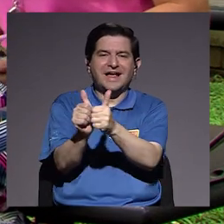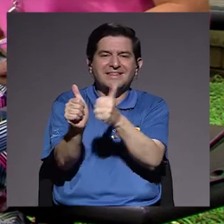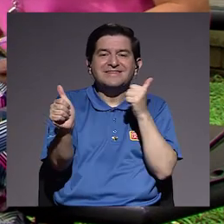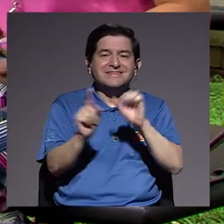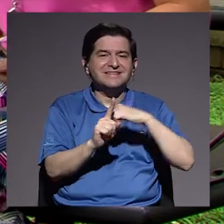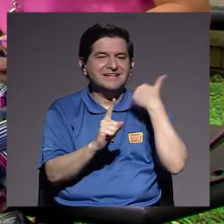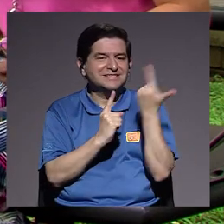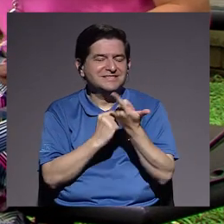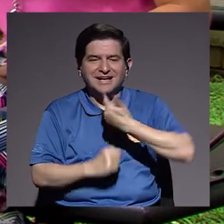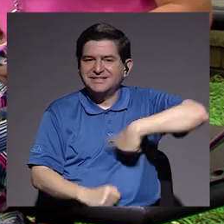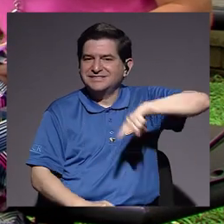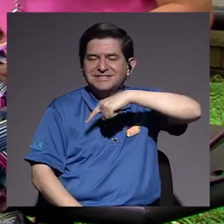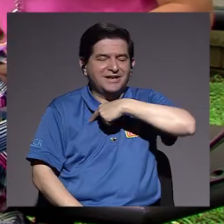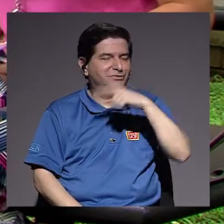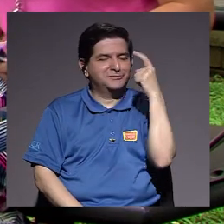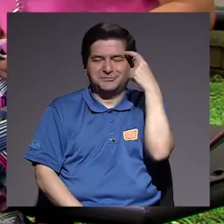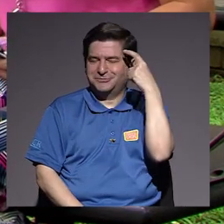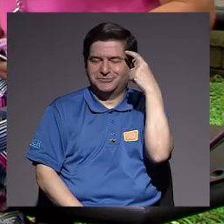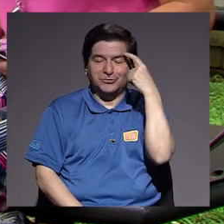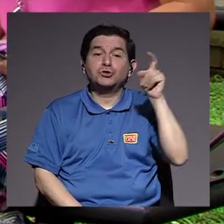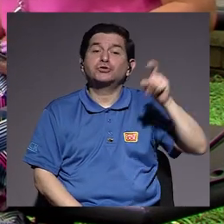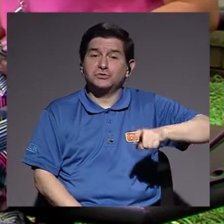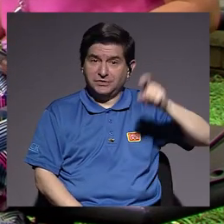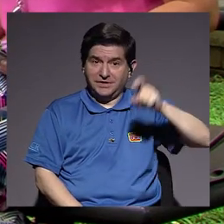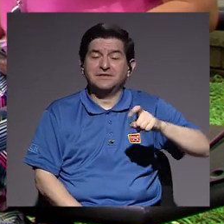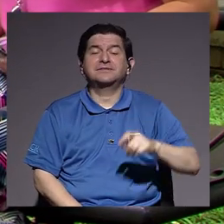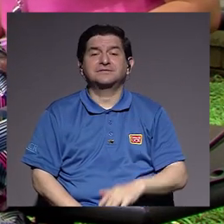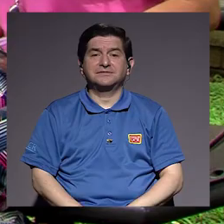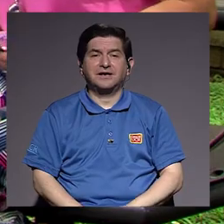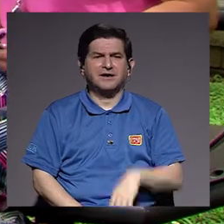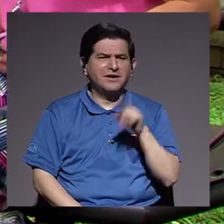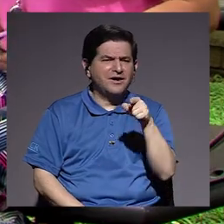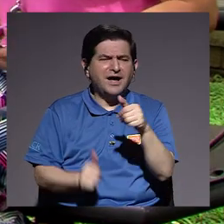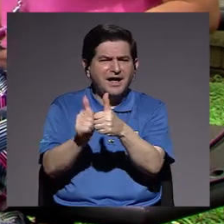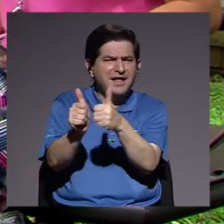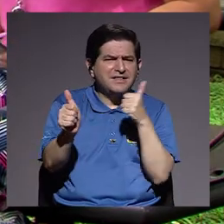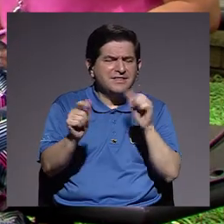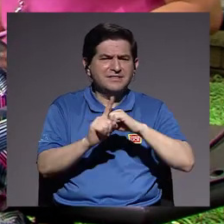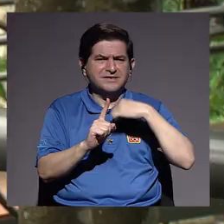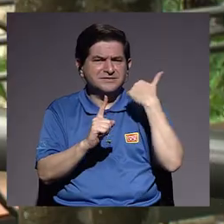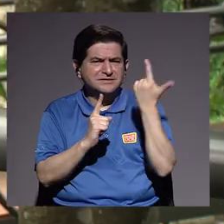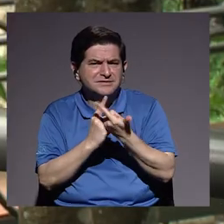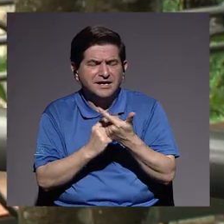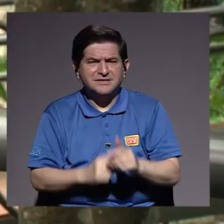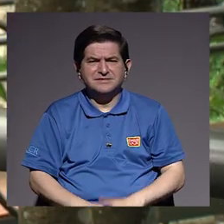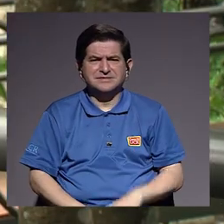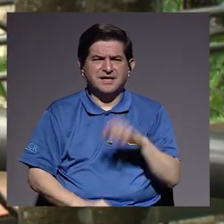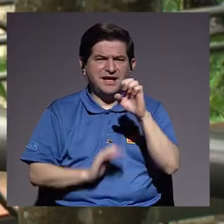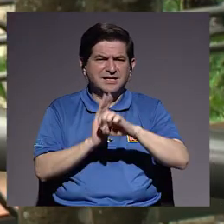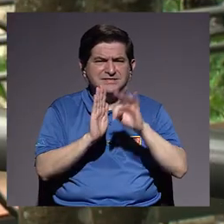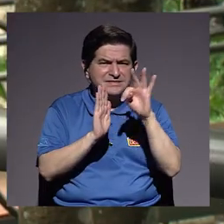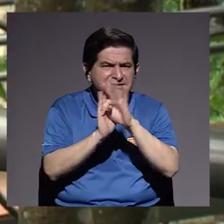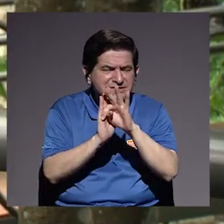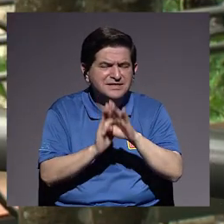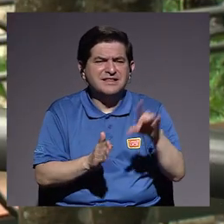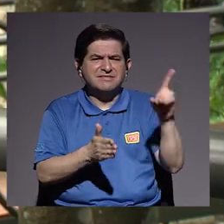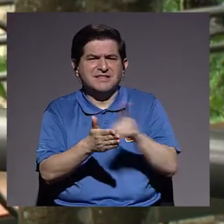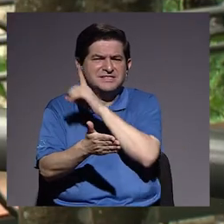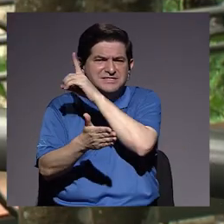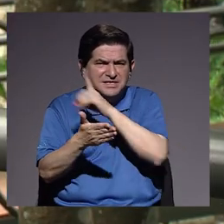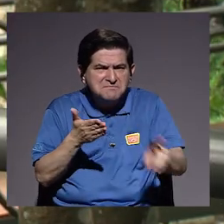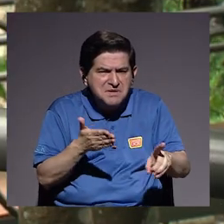distancia social de la cual no hemos entrado a pensar y que es necesaria pensar, ¿verdad? Que esta distancia de la diferencia, de la estigmatización, de